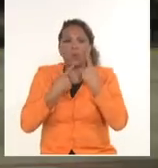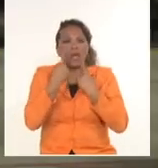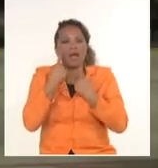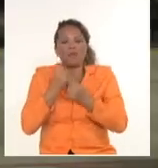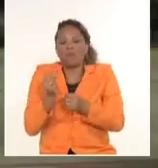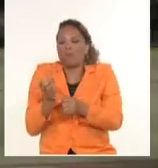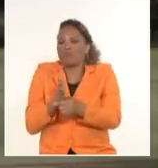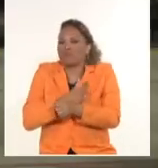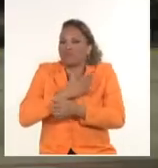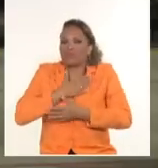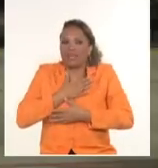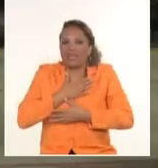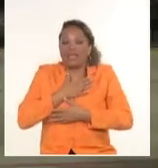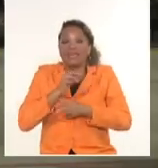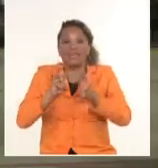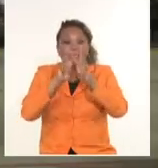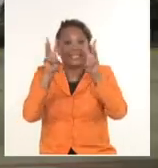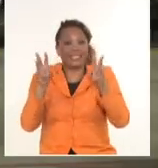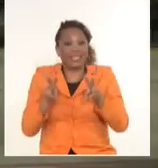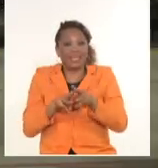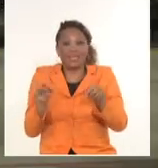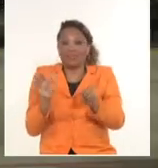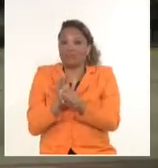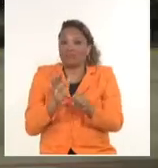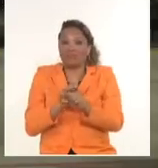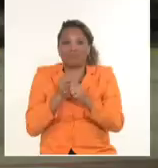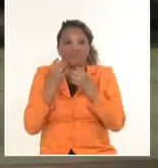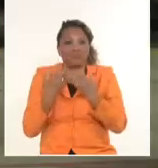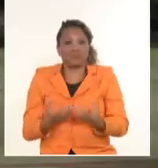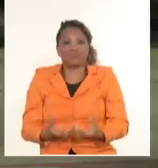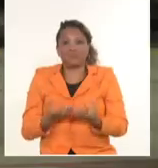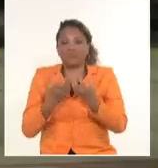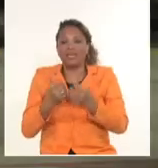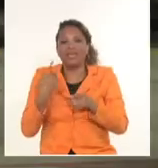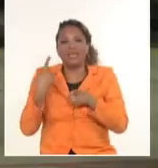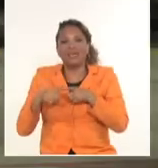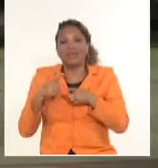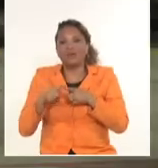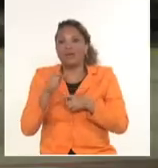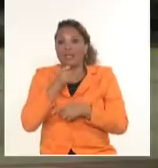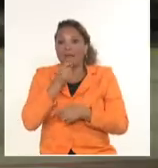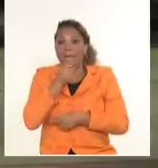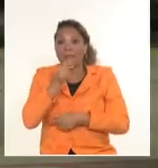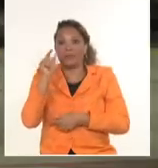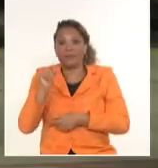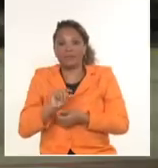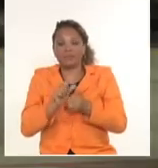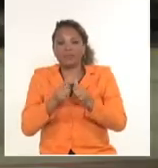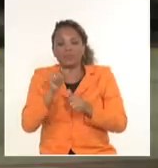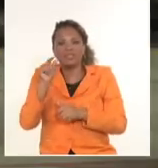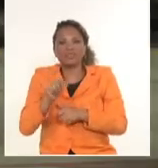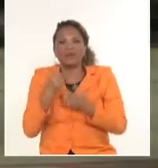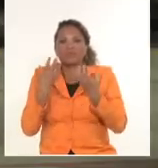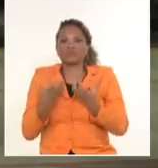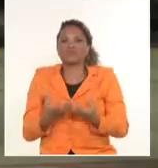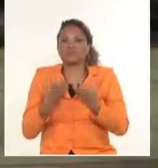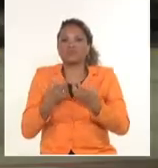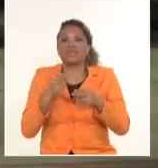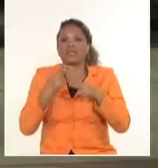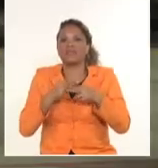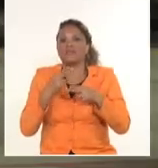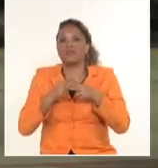día las redes sociales, así lo habrá vivido también Daniel Gotay, estaban llenas del nombre